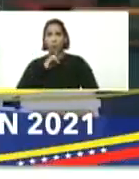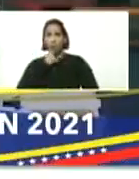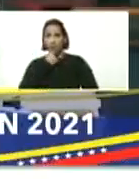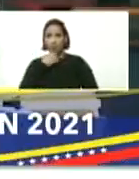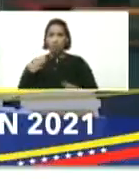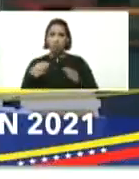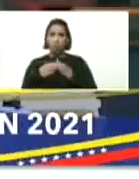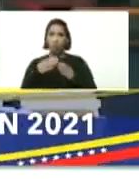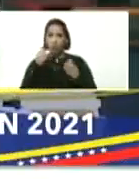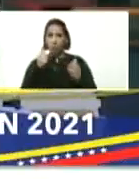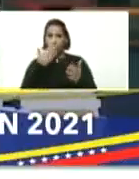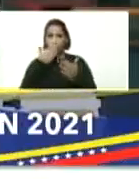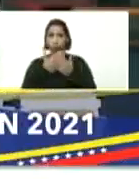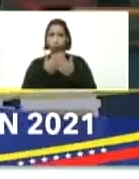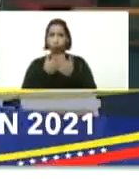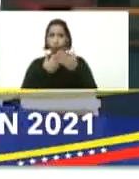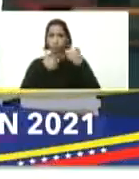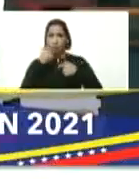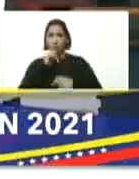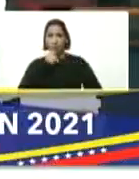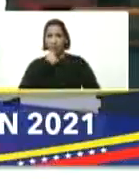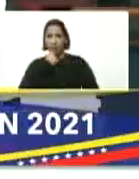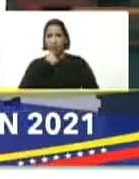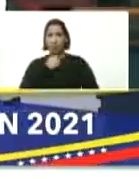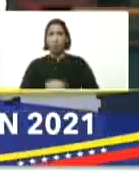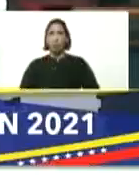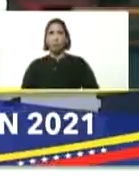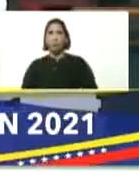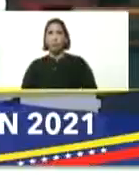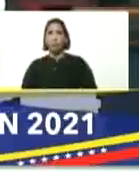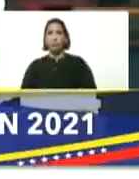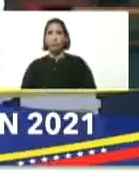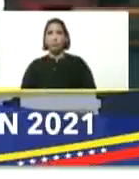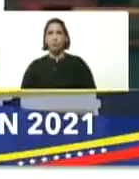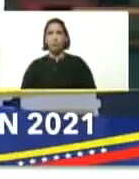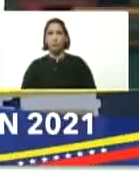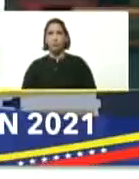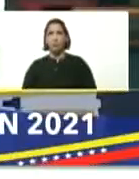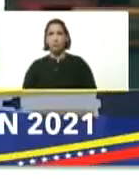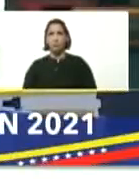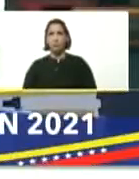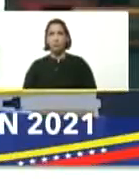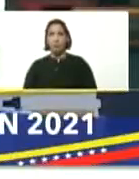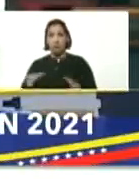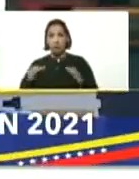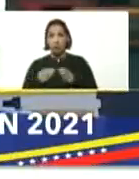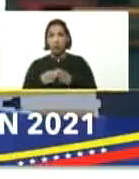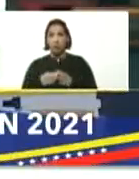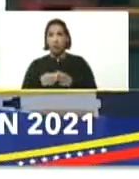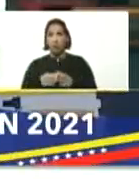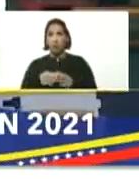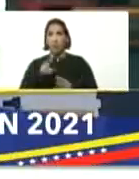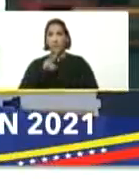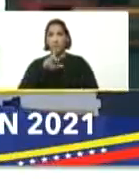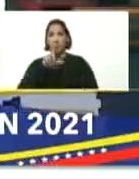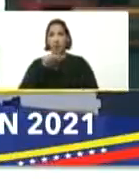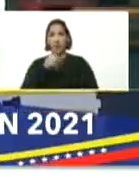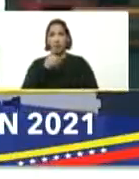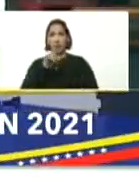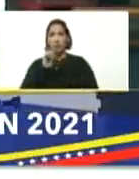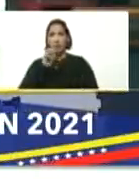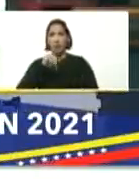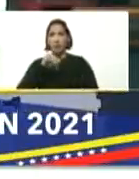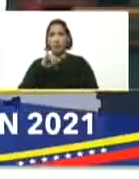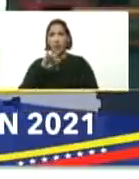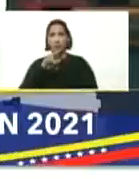con Chávez en secreto, en El Hatillo, en un restaurante allá en El Hatillo. Nos reuníamos Vladimir, Hugo Chávez y